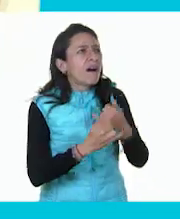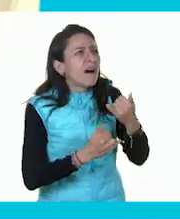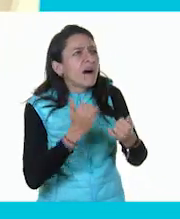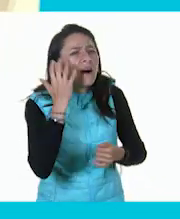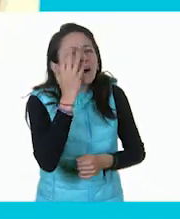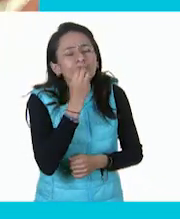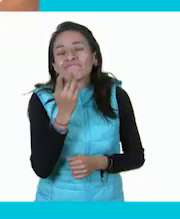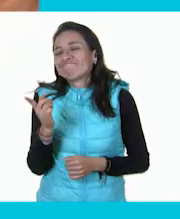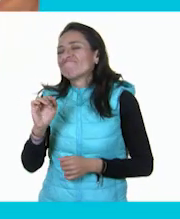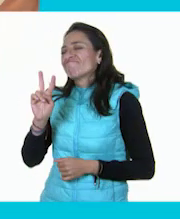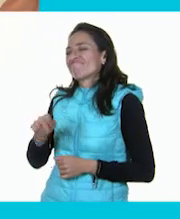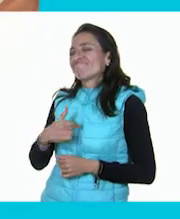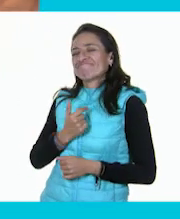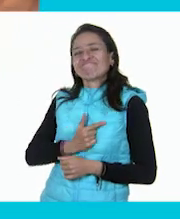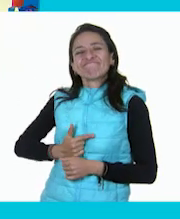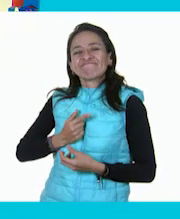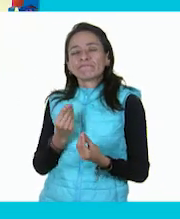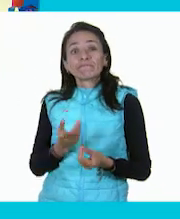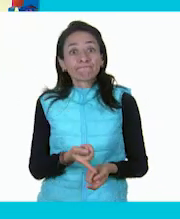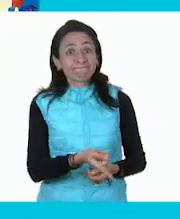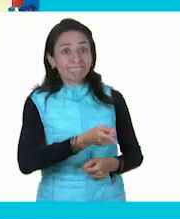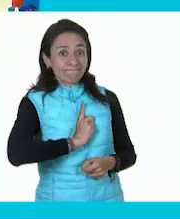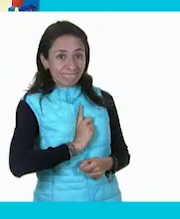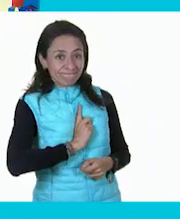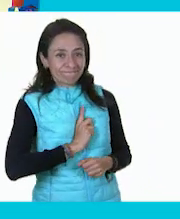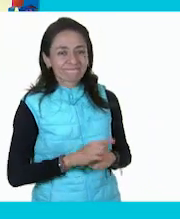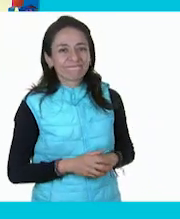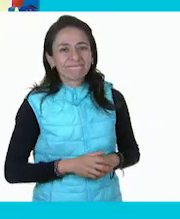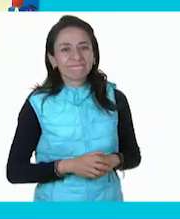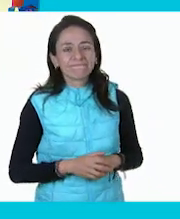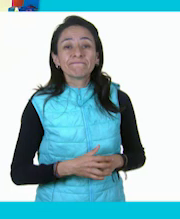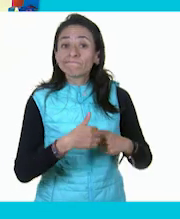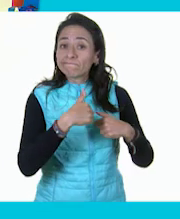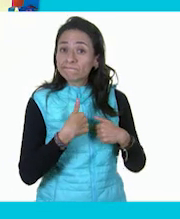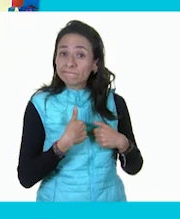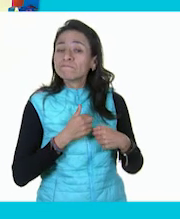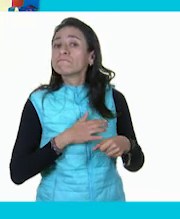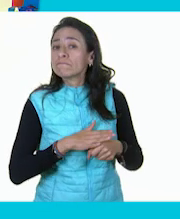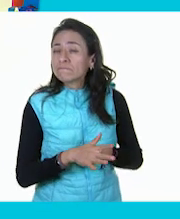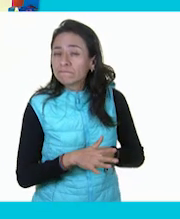¡Mi turno! A ver. Me tocó